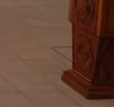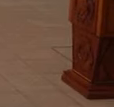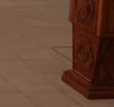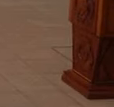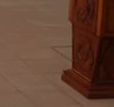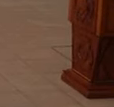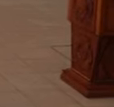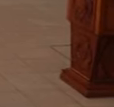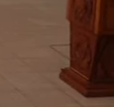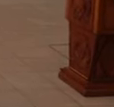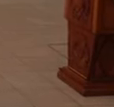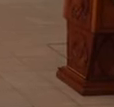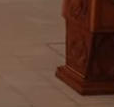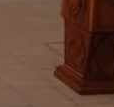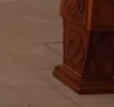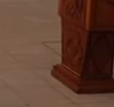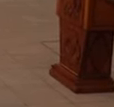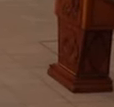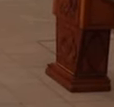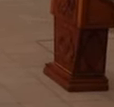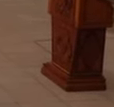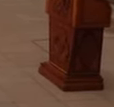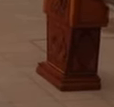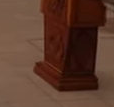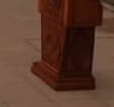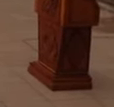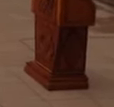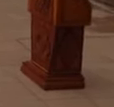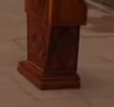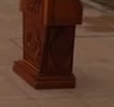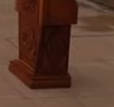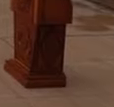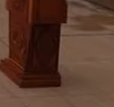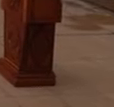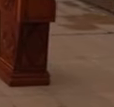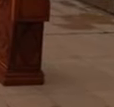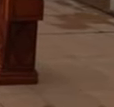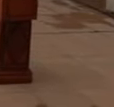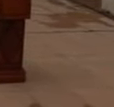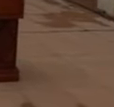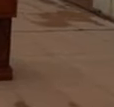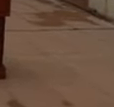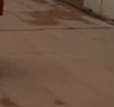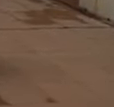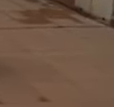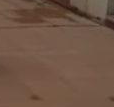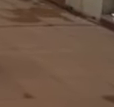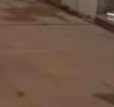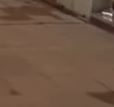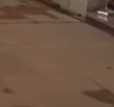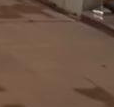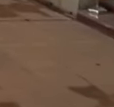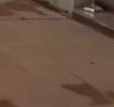de Protección Portuaria, licenciado Carlos Avelar. Bienvenido, señor director, le escuchamos.